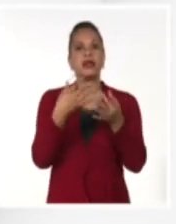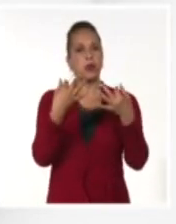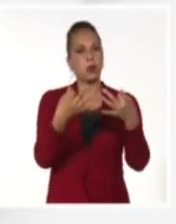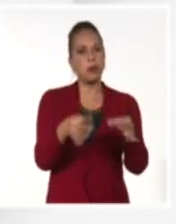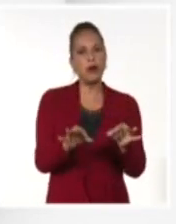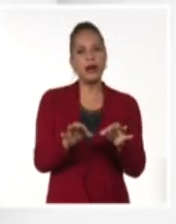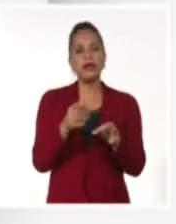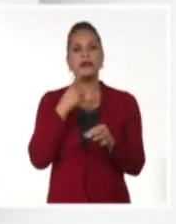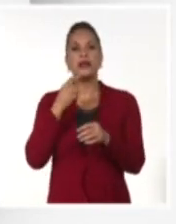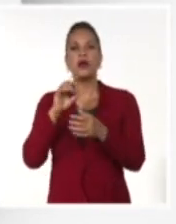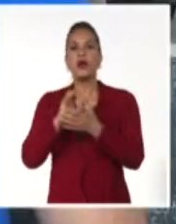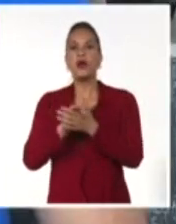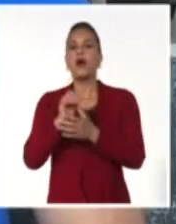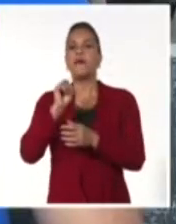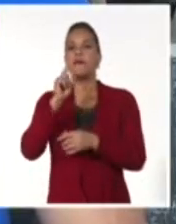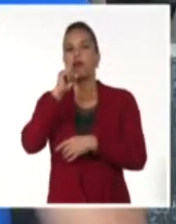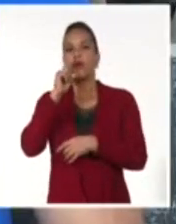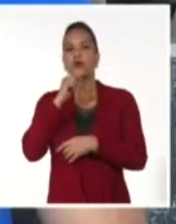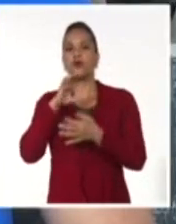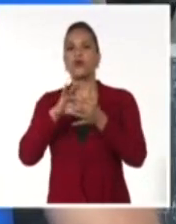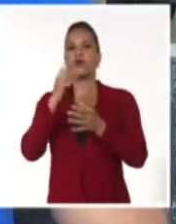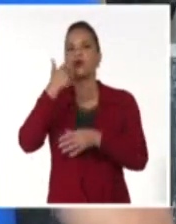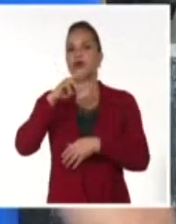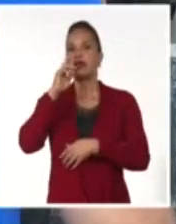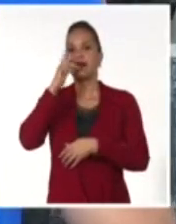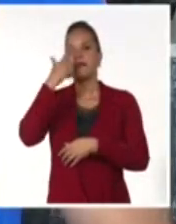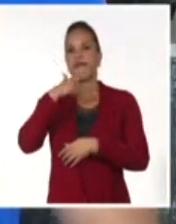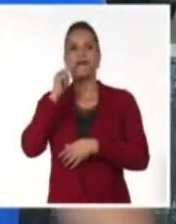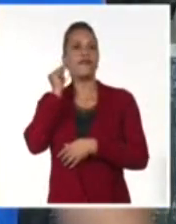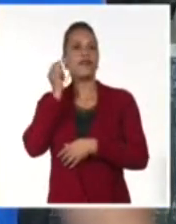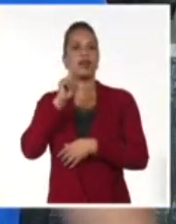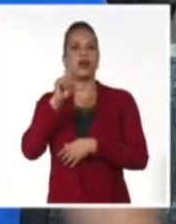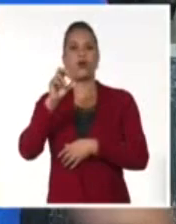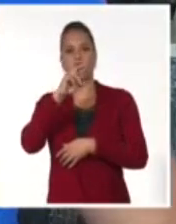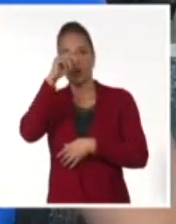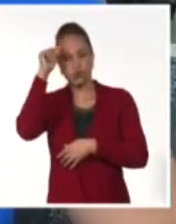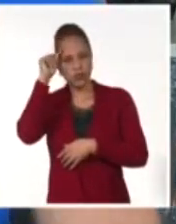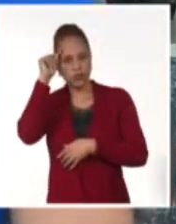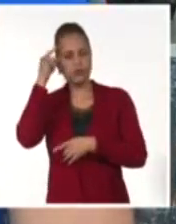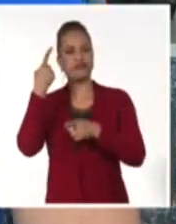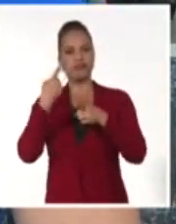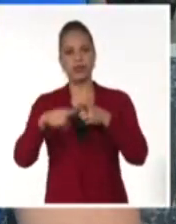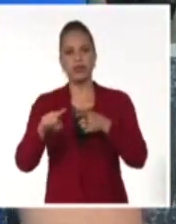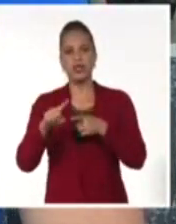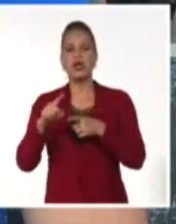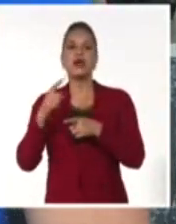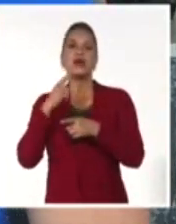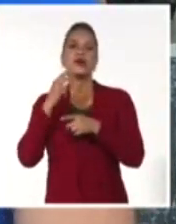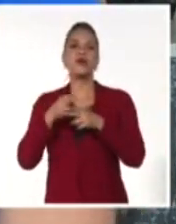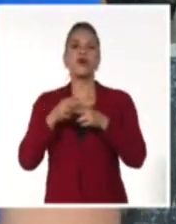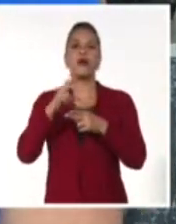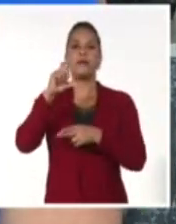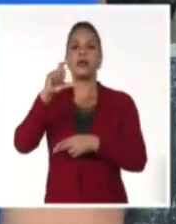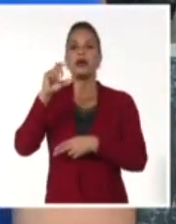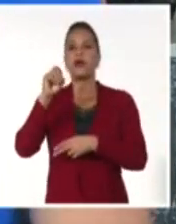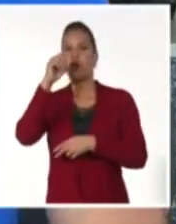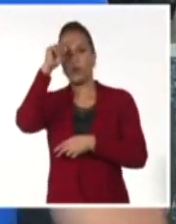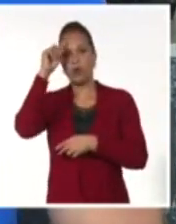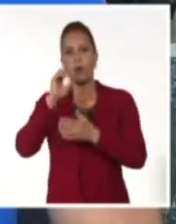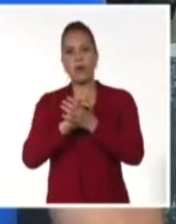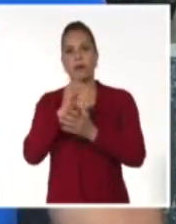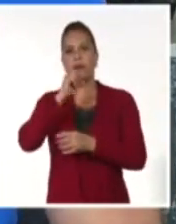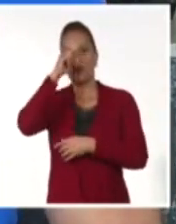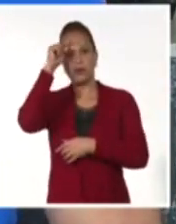los monográficos que son números especiales dedicados a un tema específico por ejemplo el cosmos o ahora él ha escrito monedas